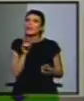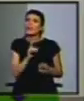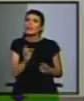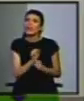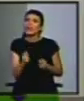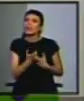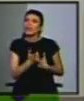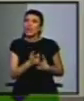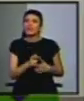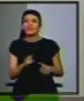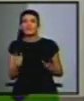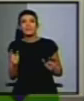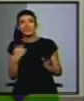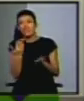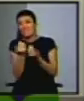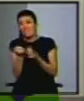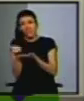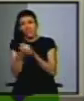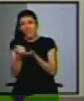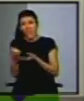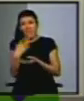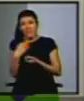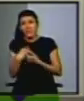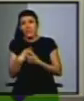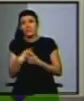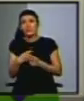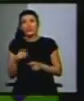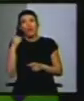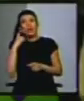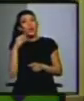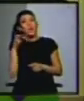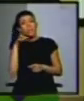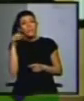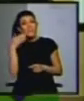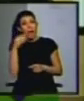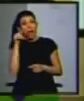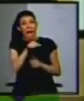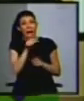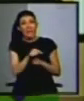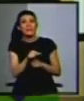mejor que te puede pasar es que esté aquí. Porque esto ha sido tu mejor psiquiatra.